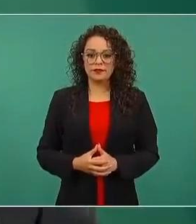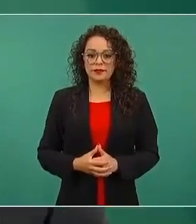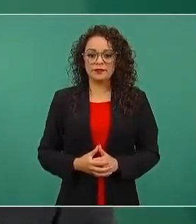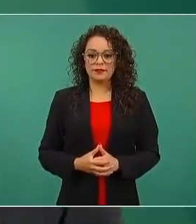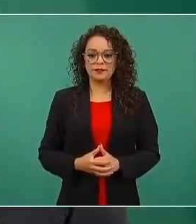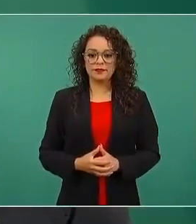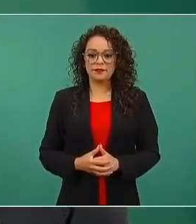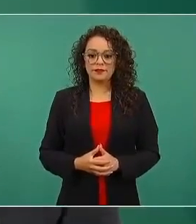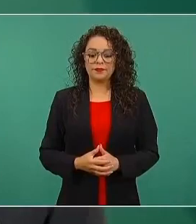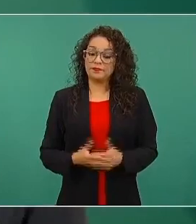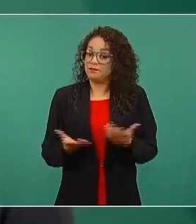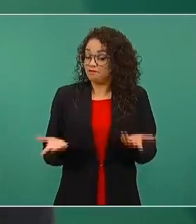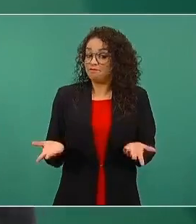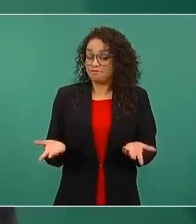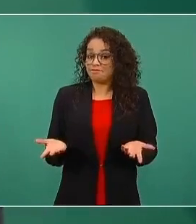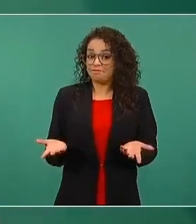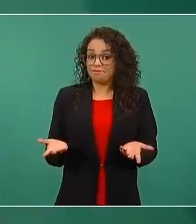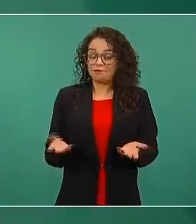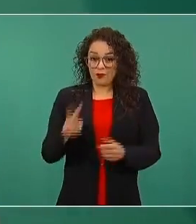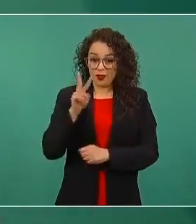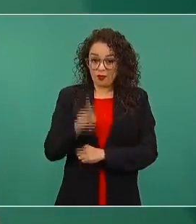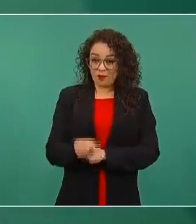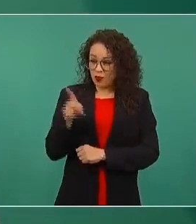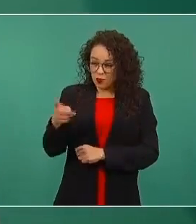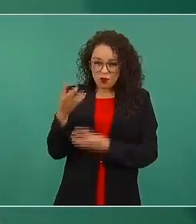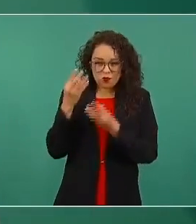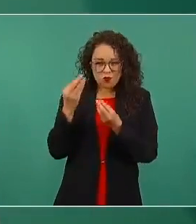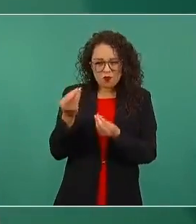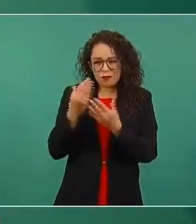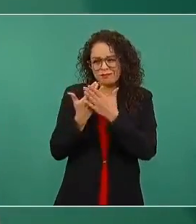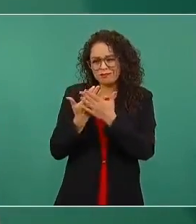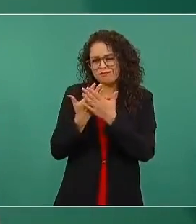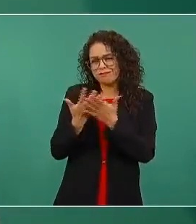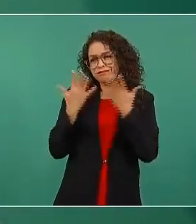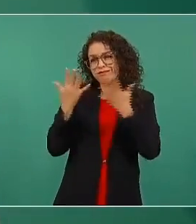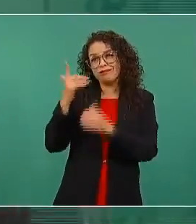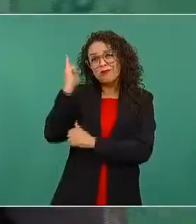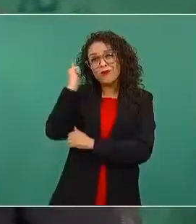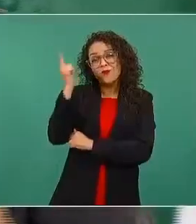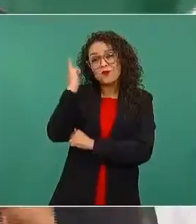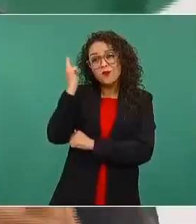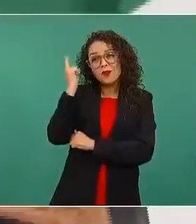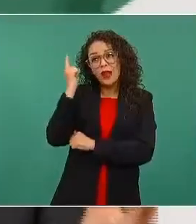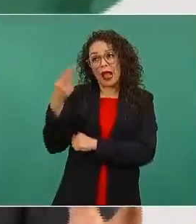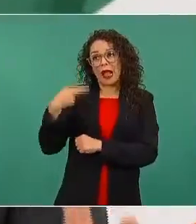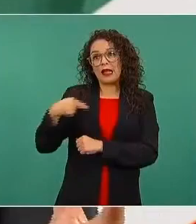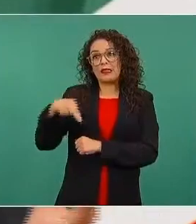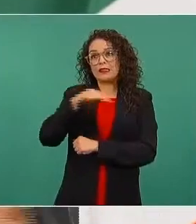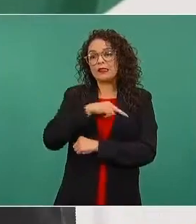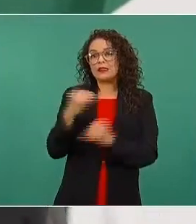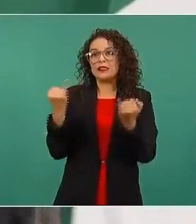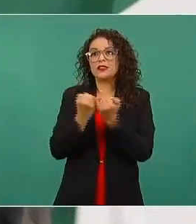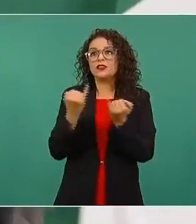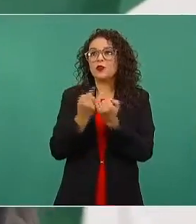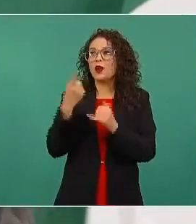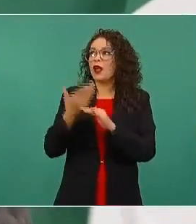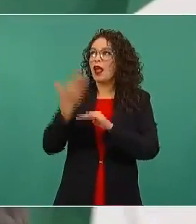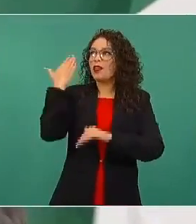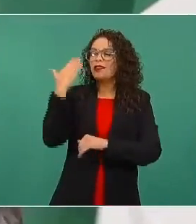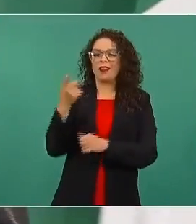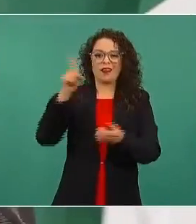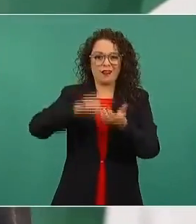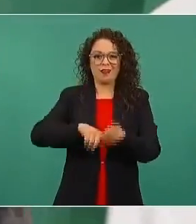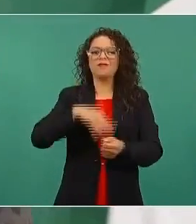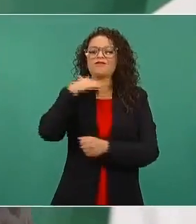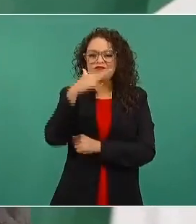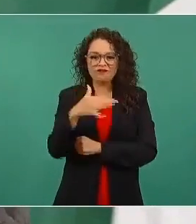Bueno, tienen tanto deseo de que actuemos igual que los corruptos